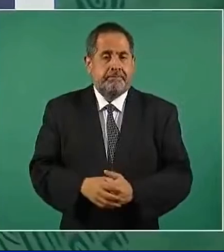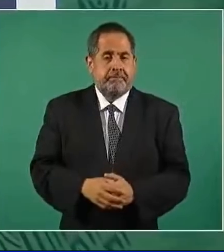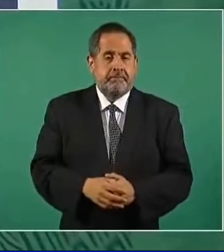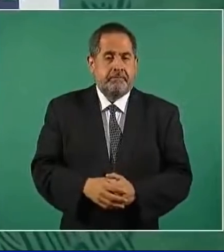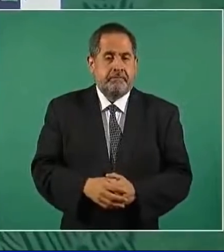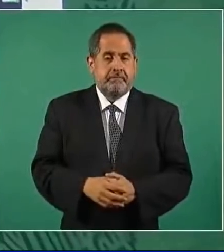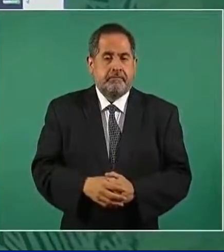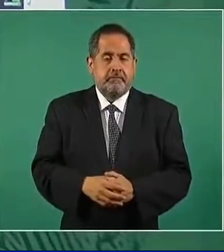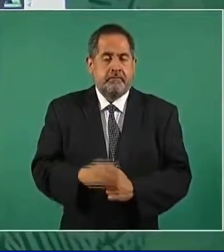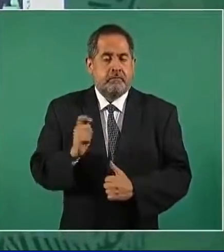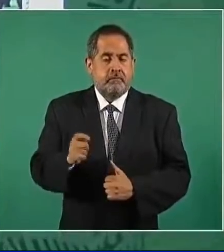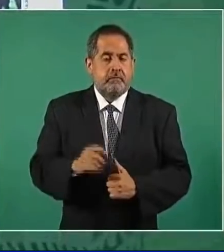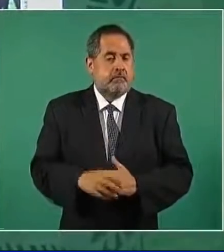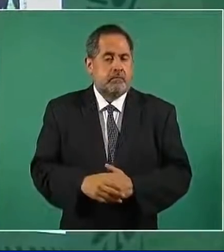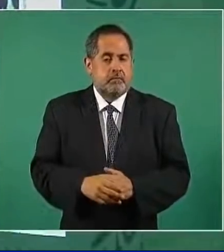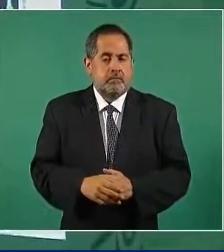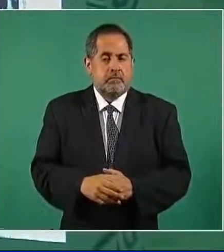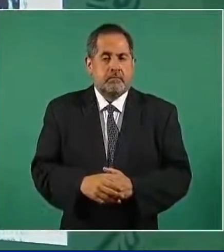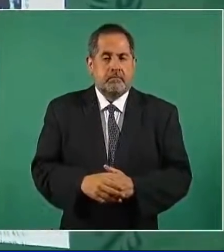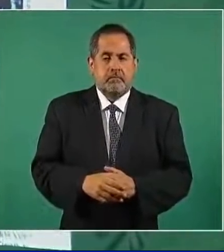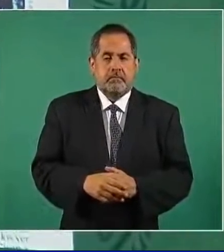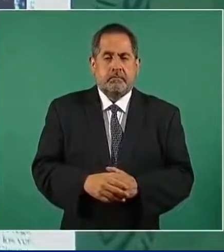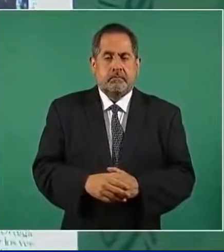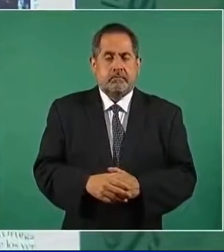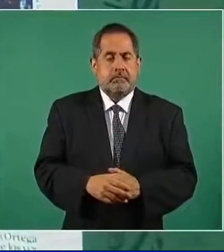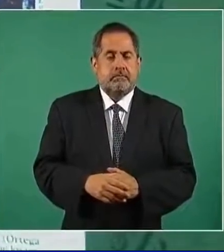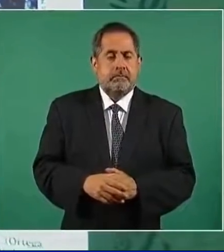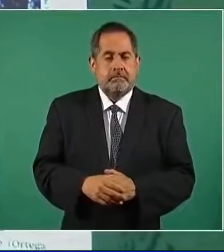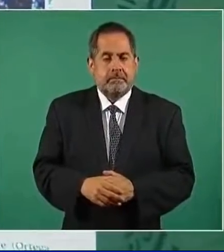por qué no